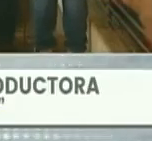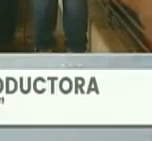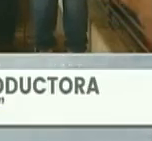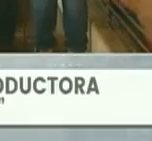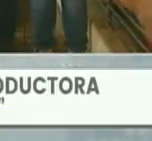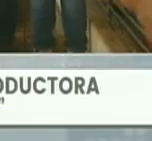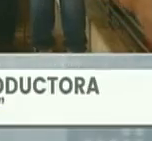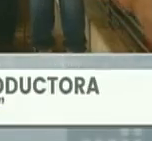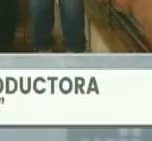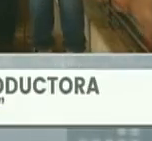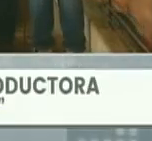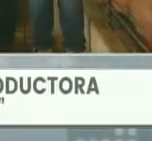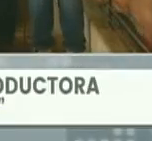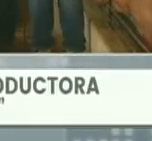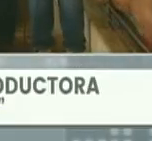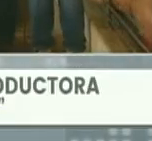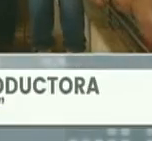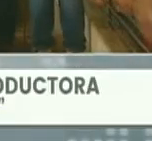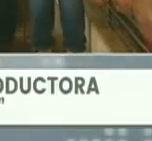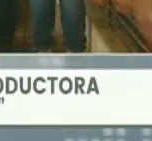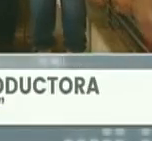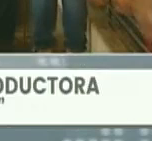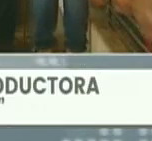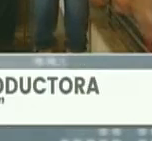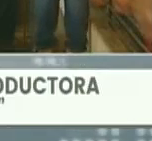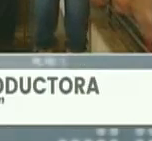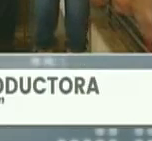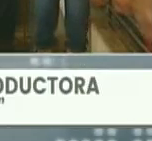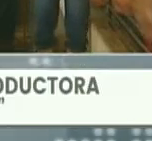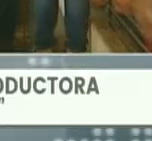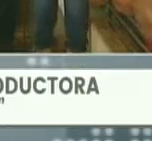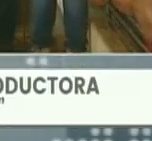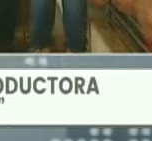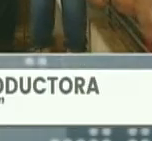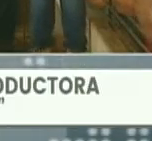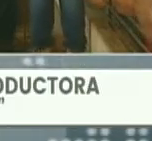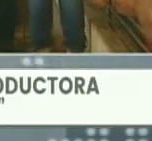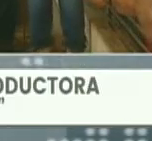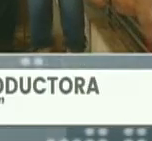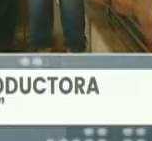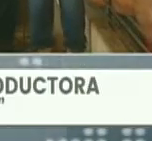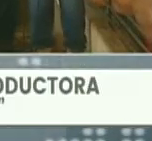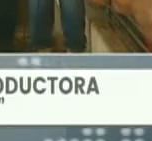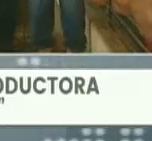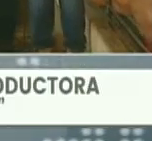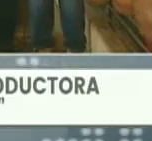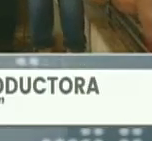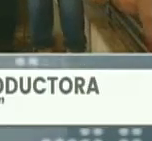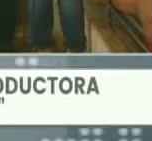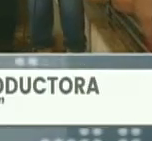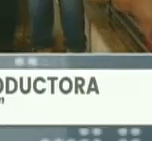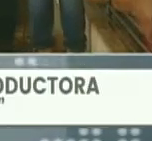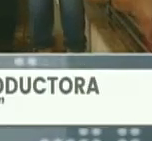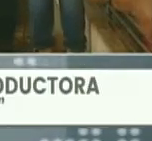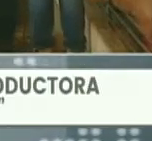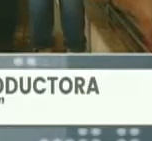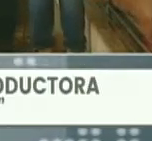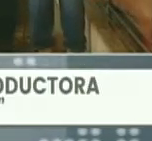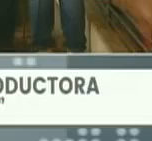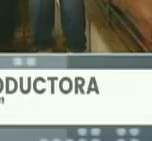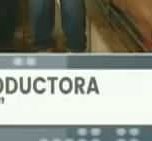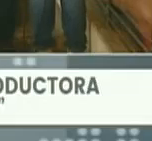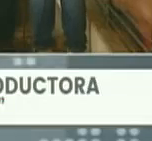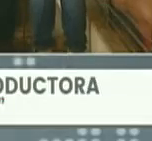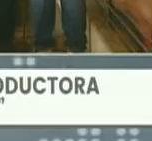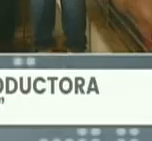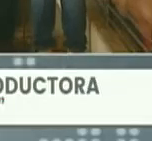aporta 25.000 animales al año al país, aproximadamente más de 2.500 toneladas de cerdo en pie, todo especializado,